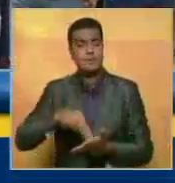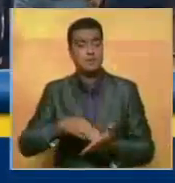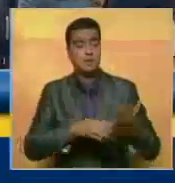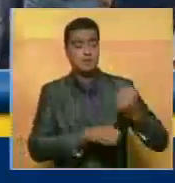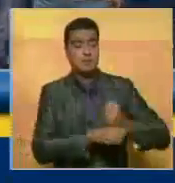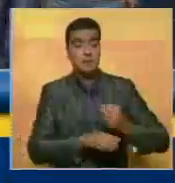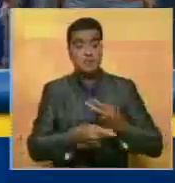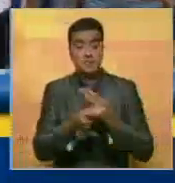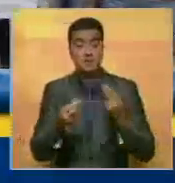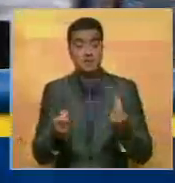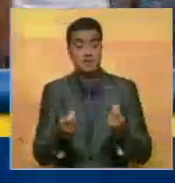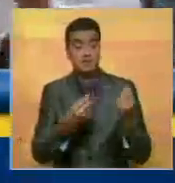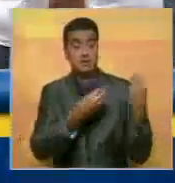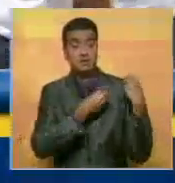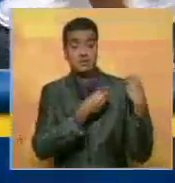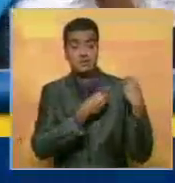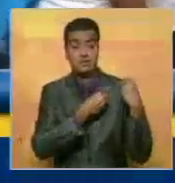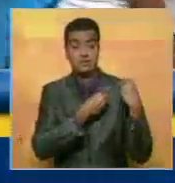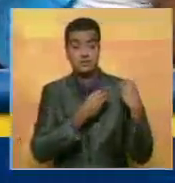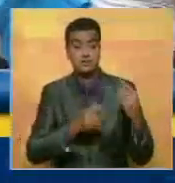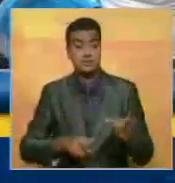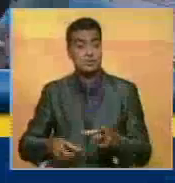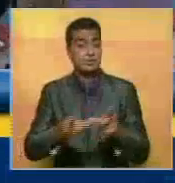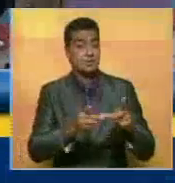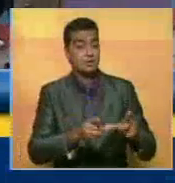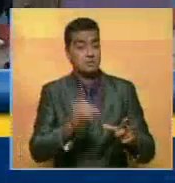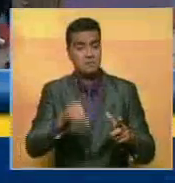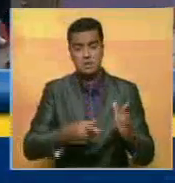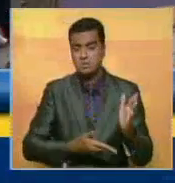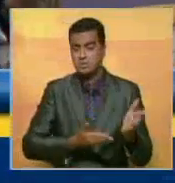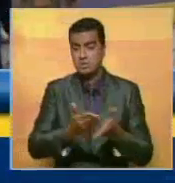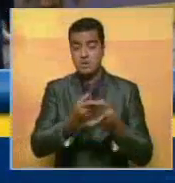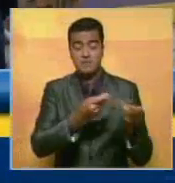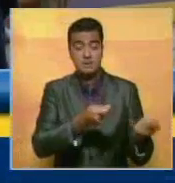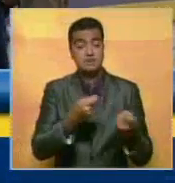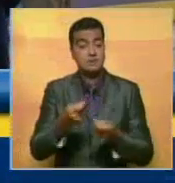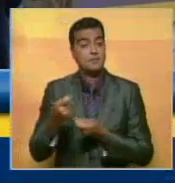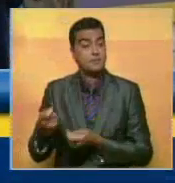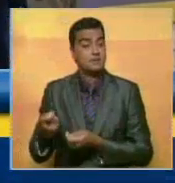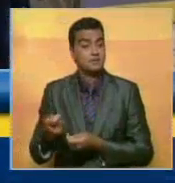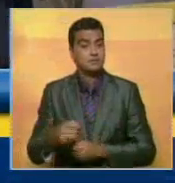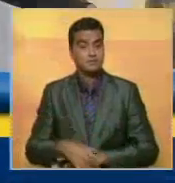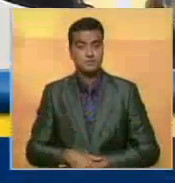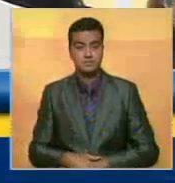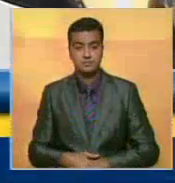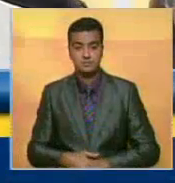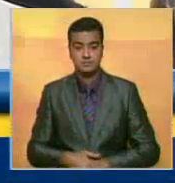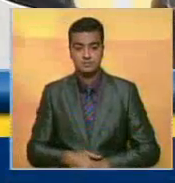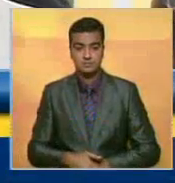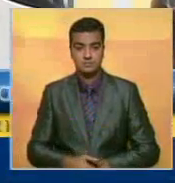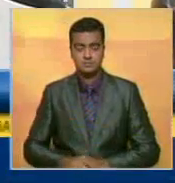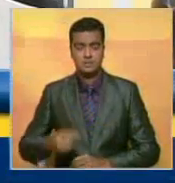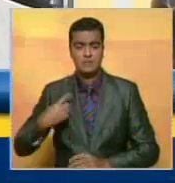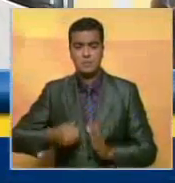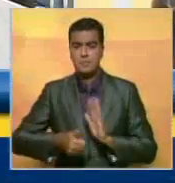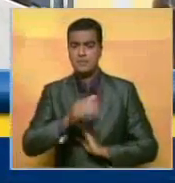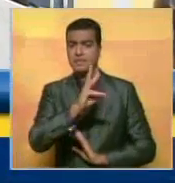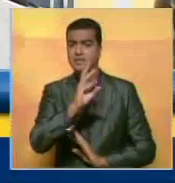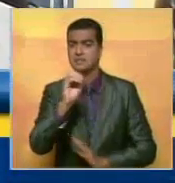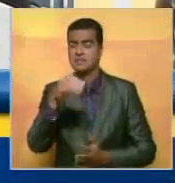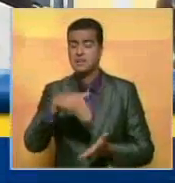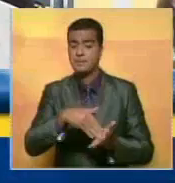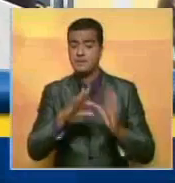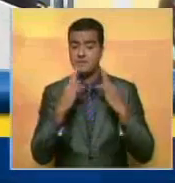los recursos que le corresponden a las regiones para continuar el financiamiento de materiales de construcción. Tenemos más de